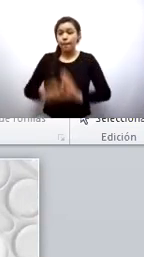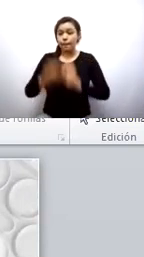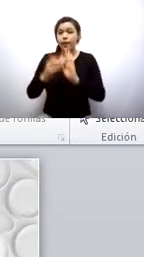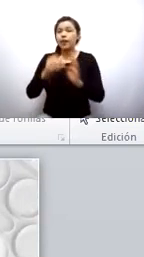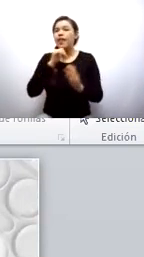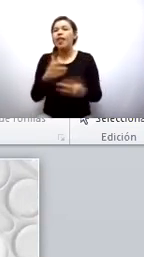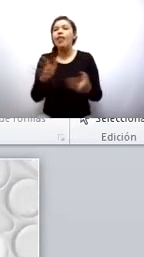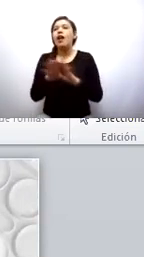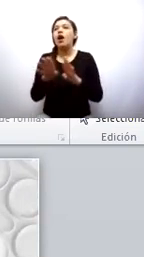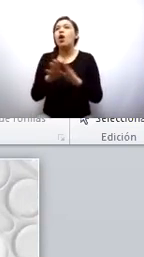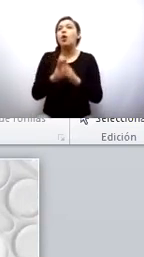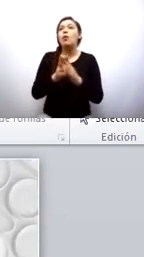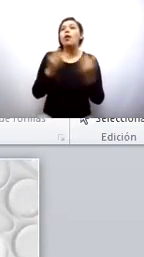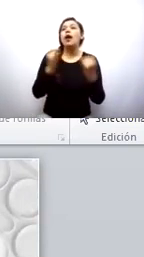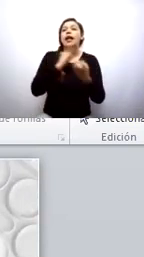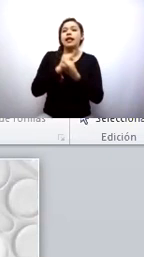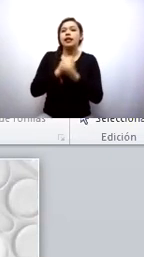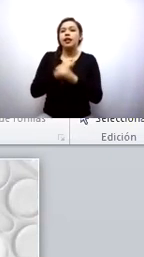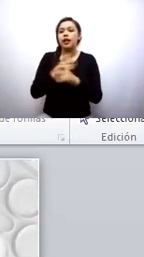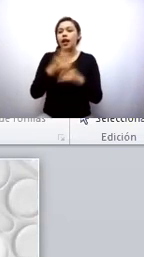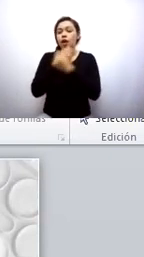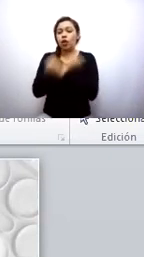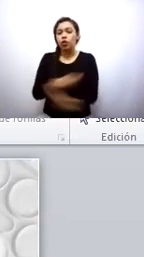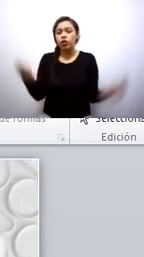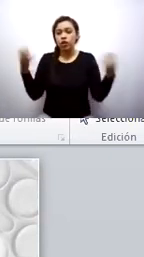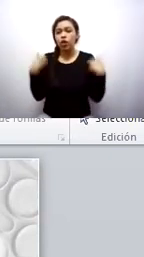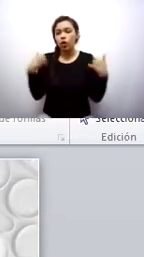chicos tienen discapacidad motora. Entonces requieren del